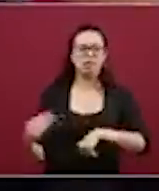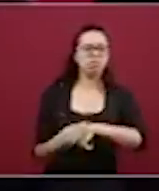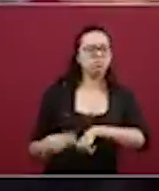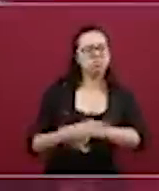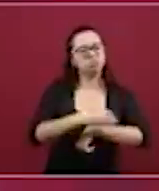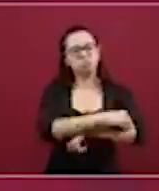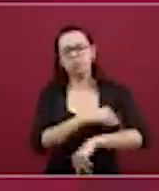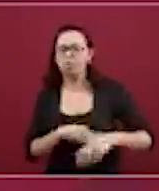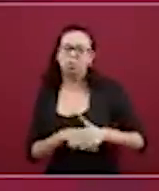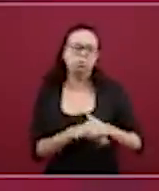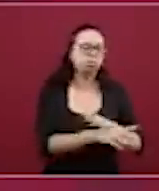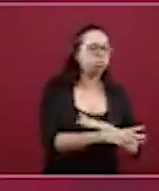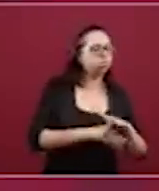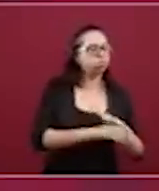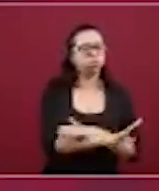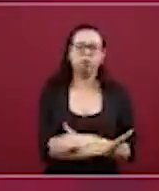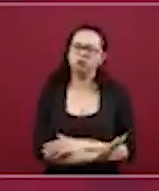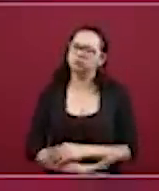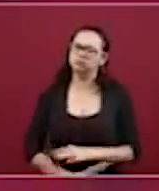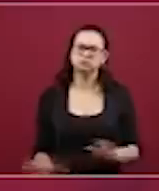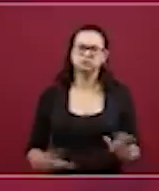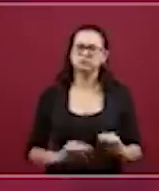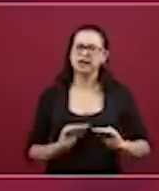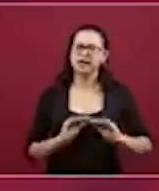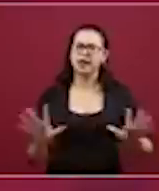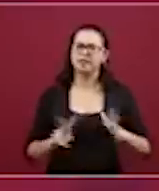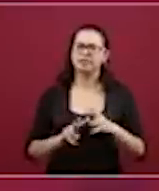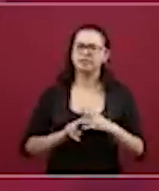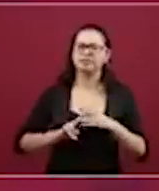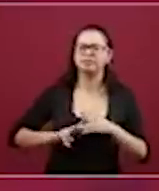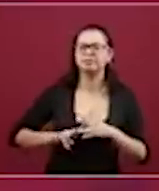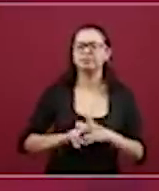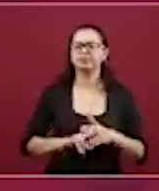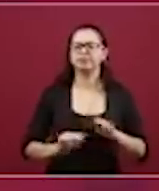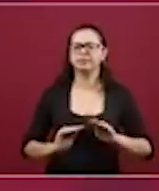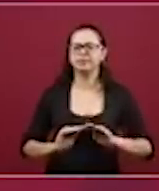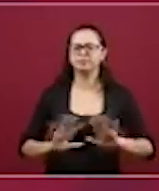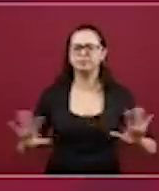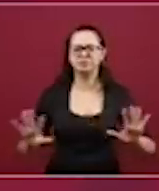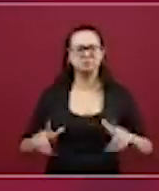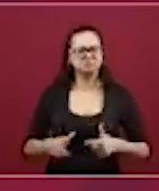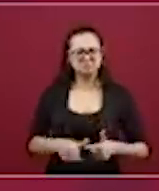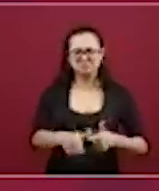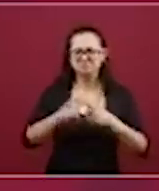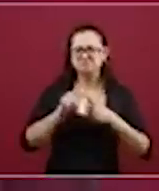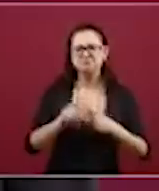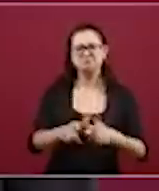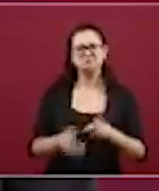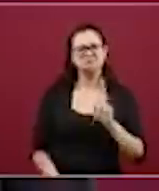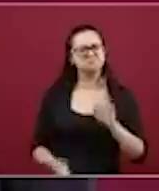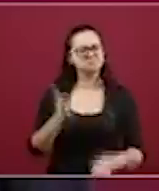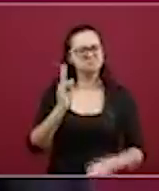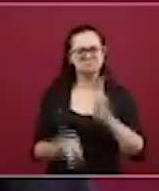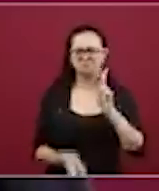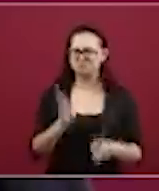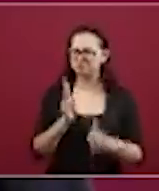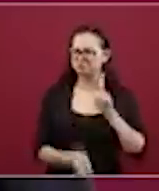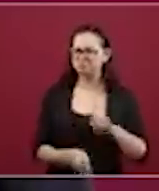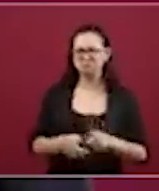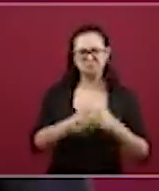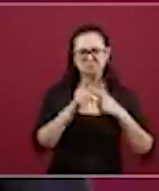de pretextos, claridad, transparencia. Y vamos a seguir hablando, si es necesario, de este tema